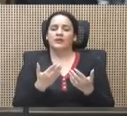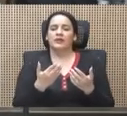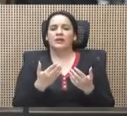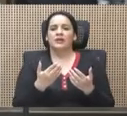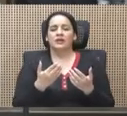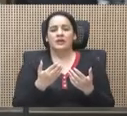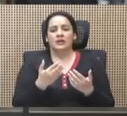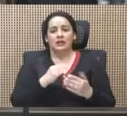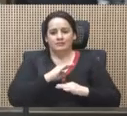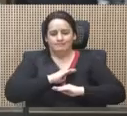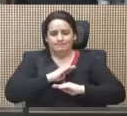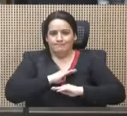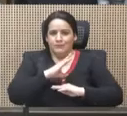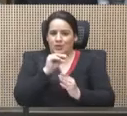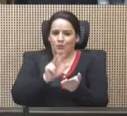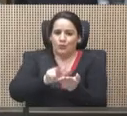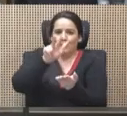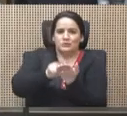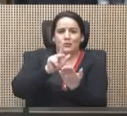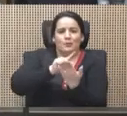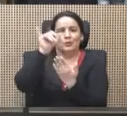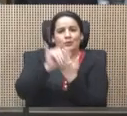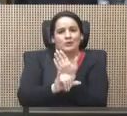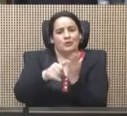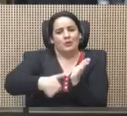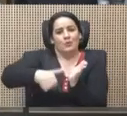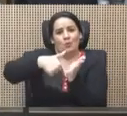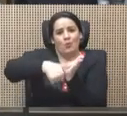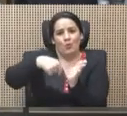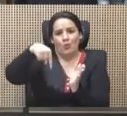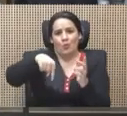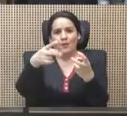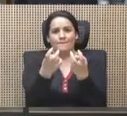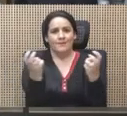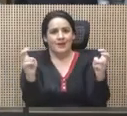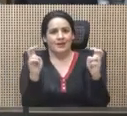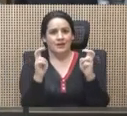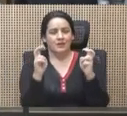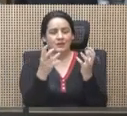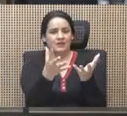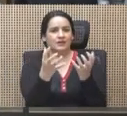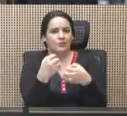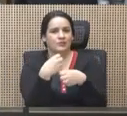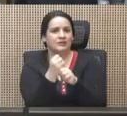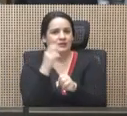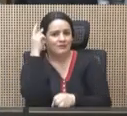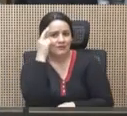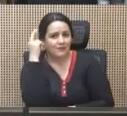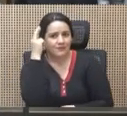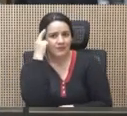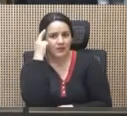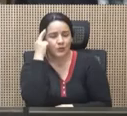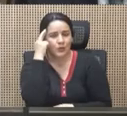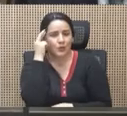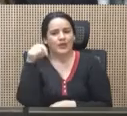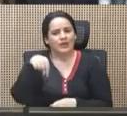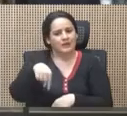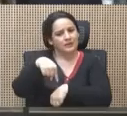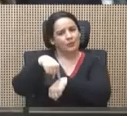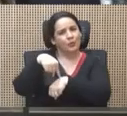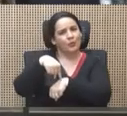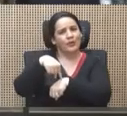de este proyecto y con el voto de este plenario, queremos hacer una reflexión en este